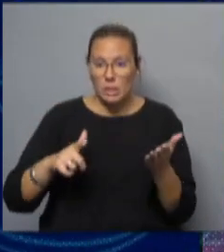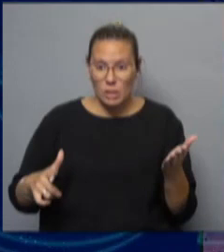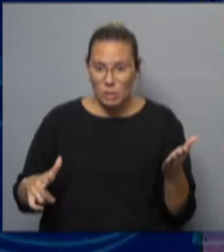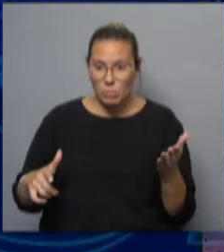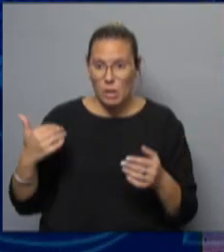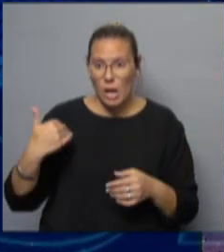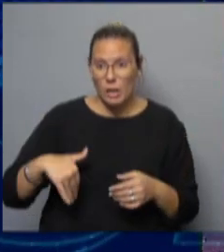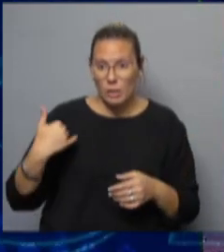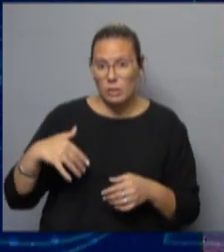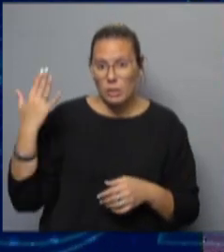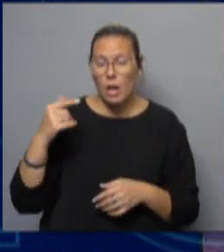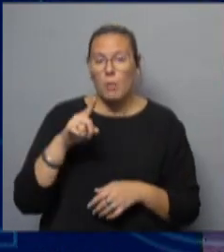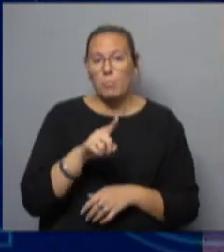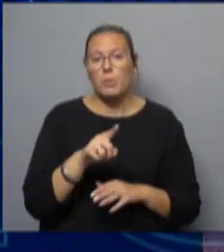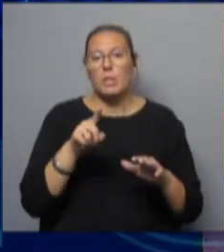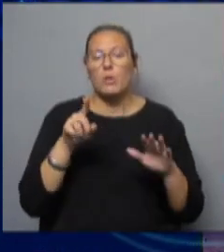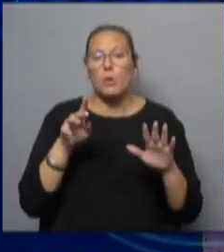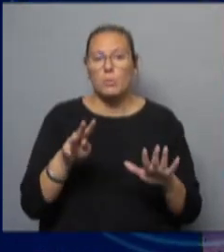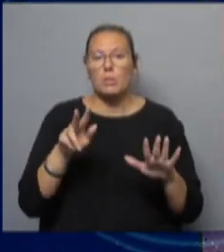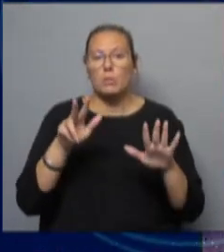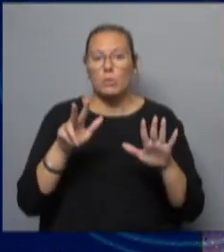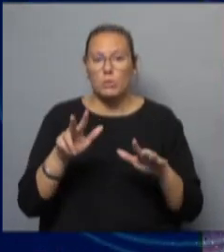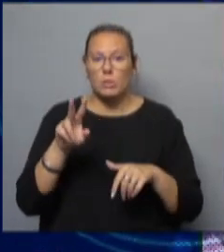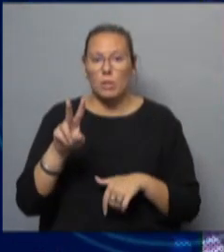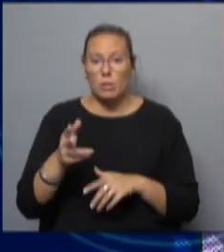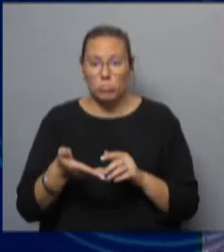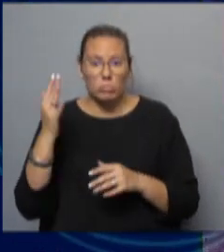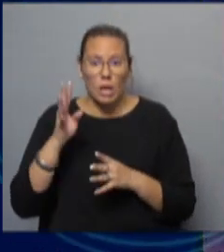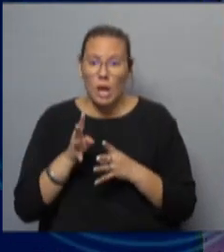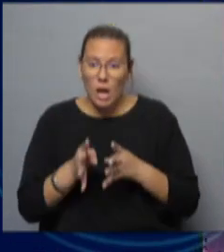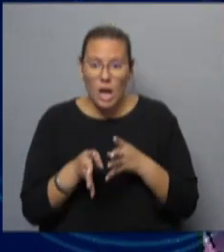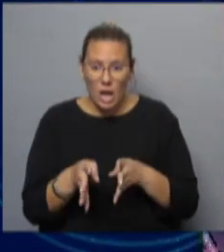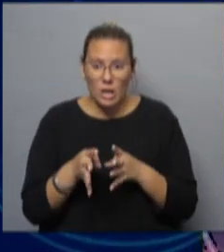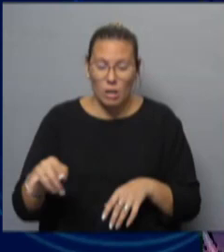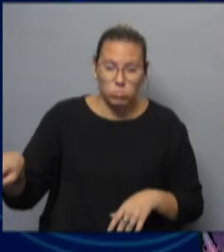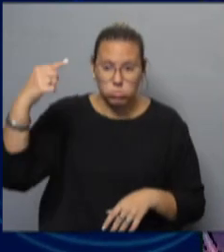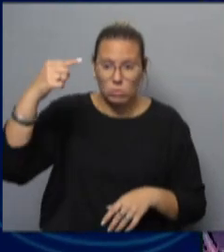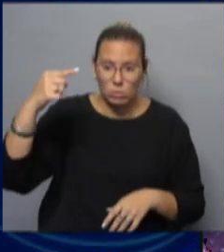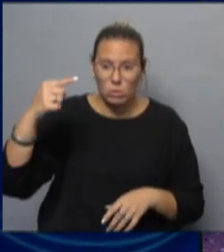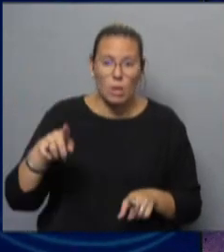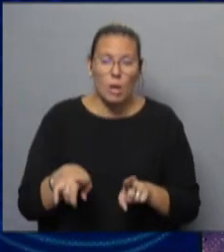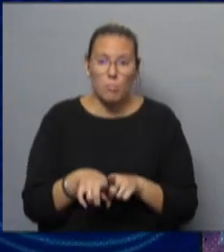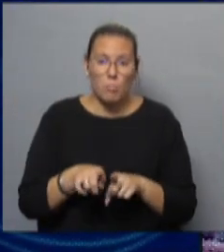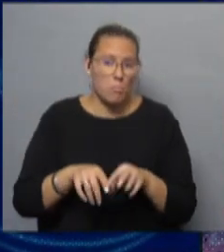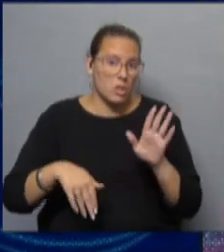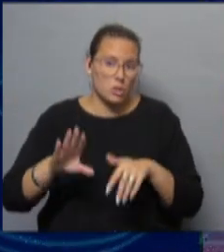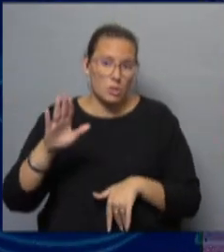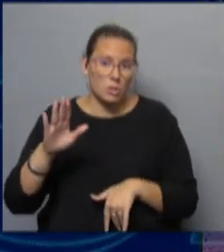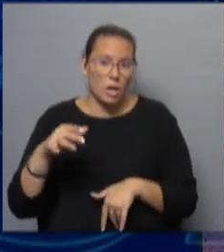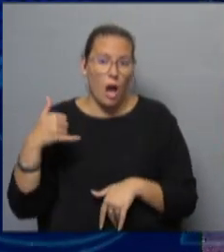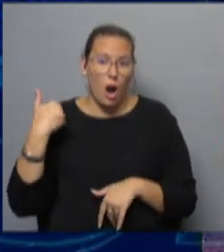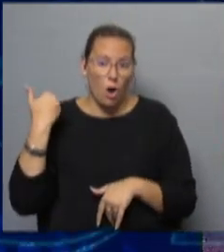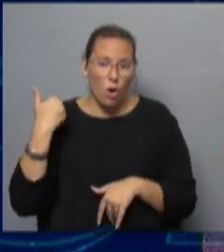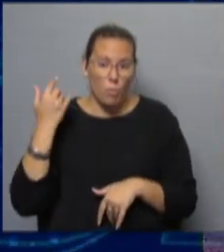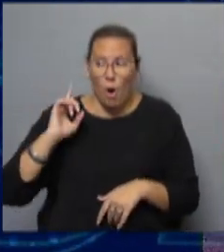argentina 1982 y lo humano de la guerra como toda la gran mayoría de los jóvenes que fueron a esa época